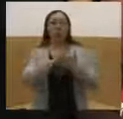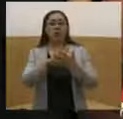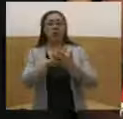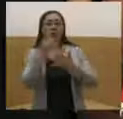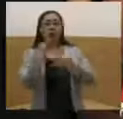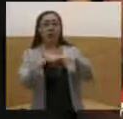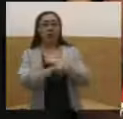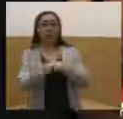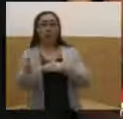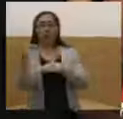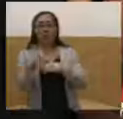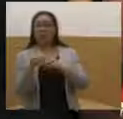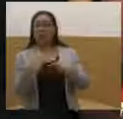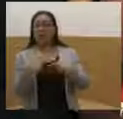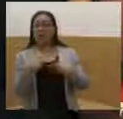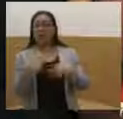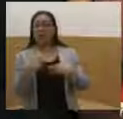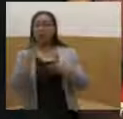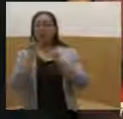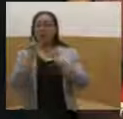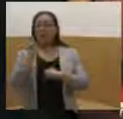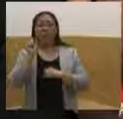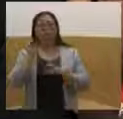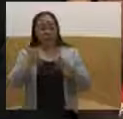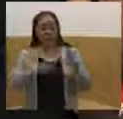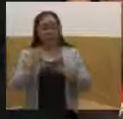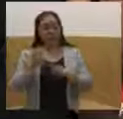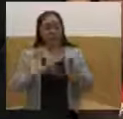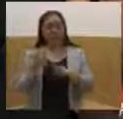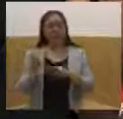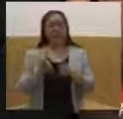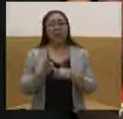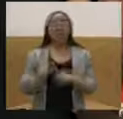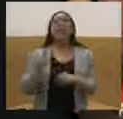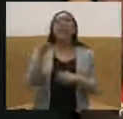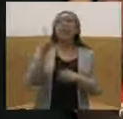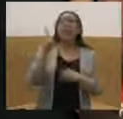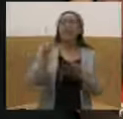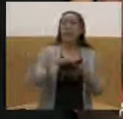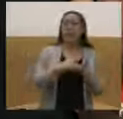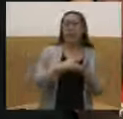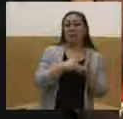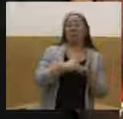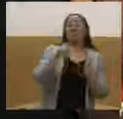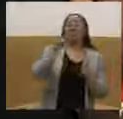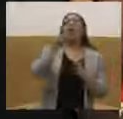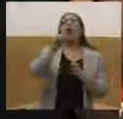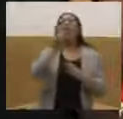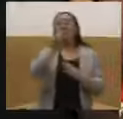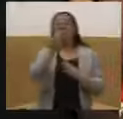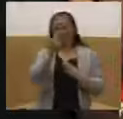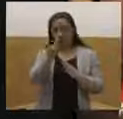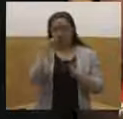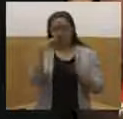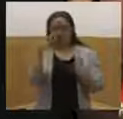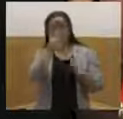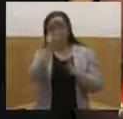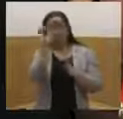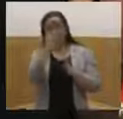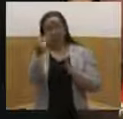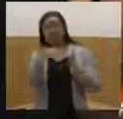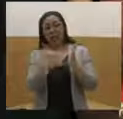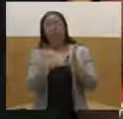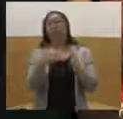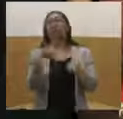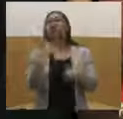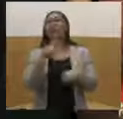inhabilitación o destitución, y también de 500 a 1500 días de multa. Esto lo quiero dejar con mucha